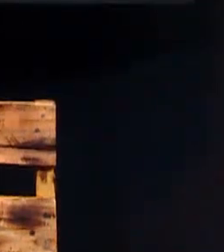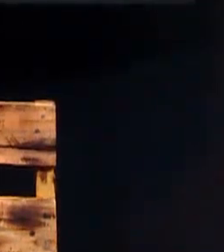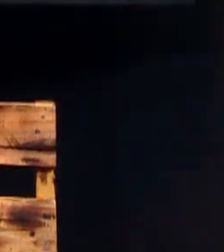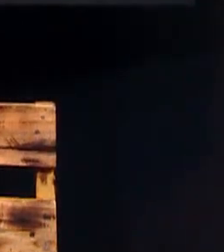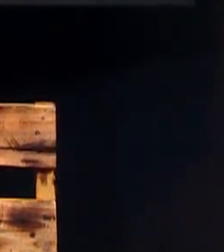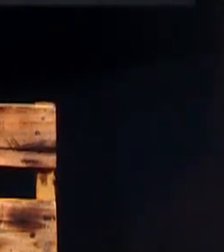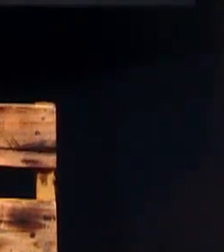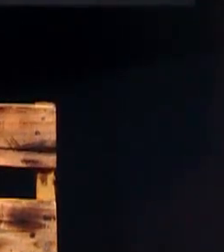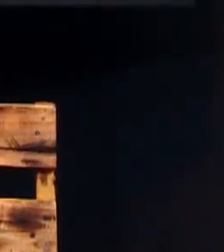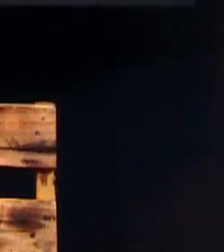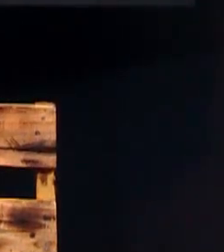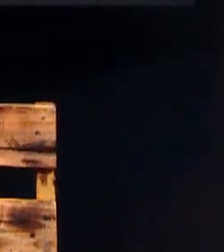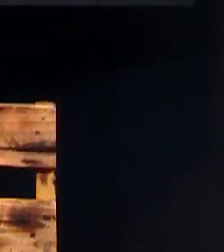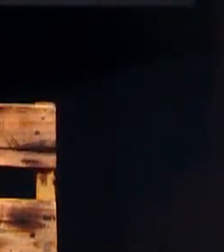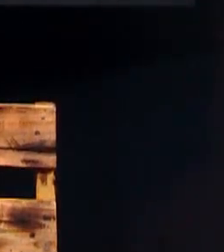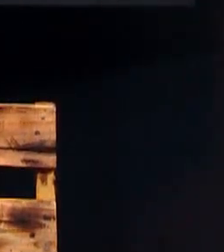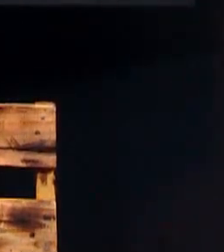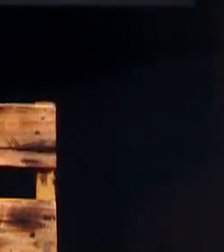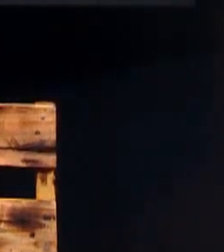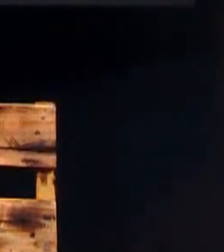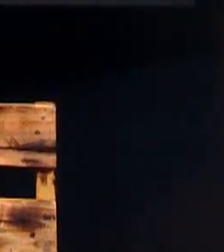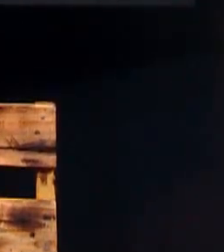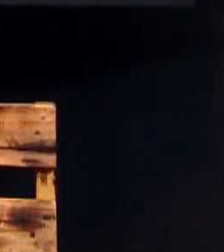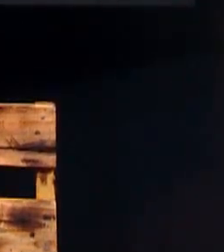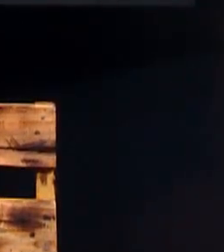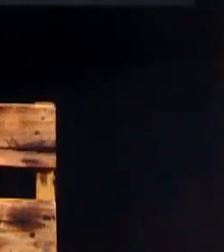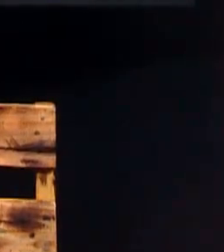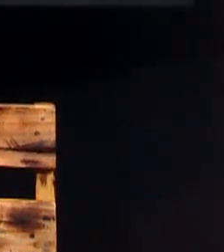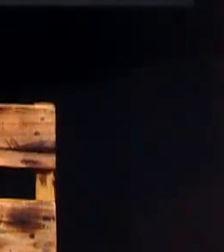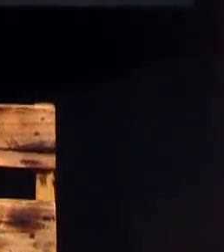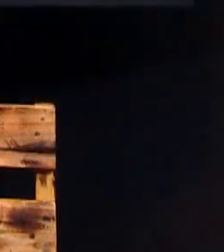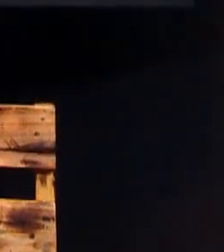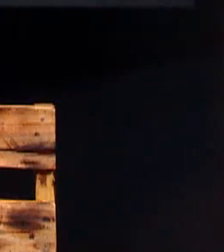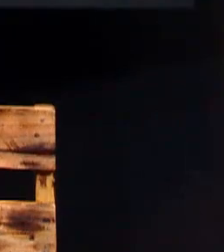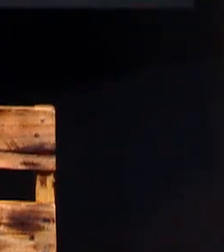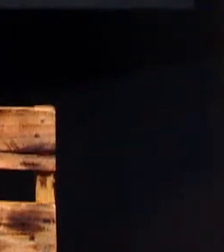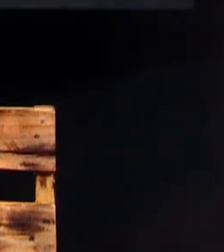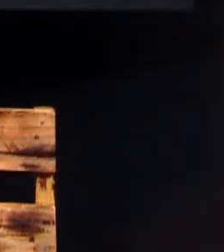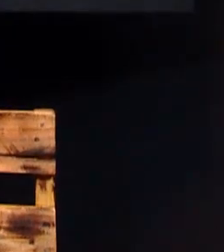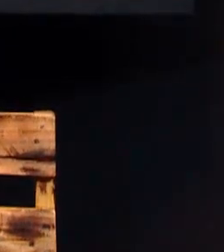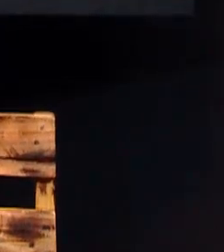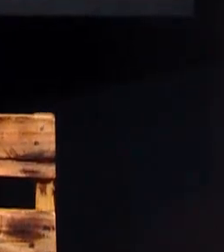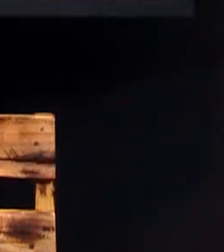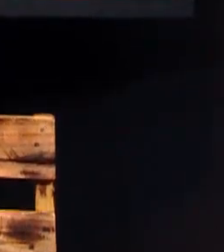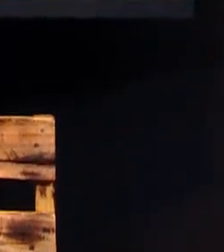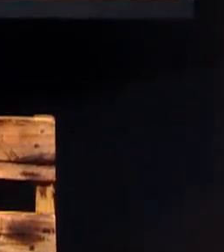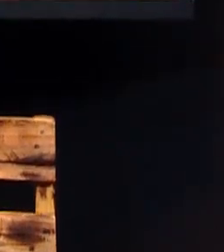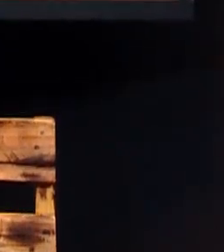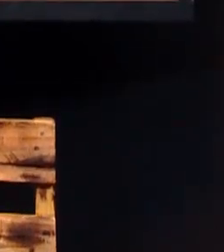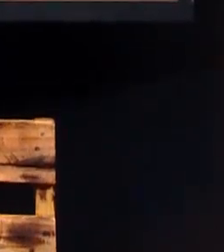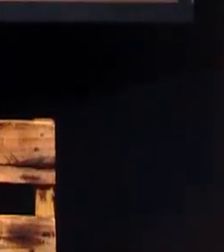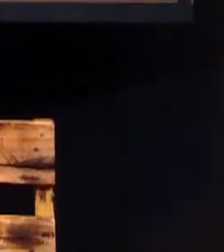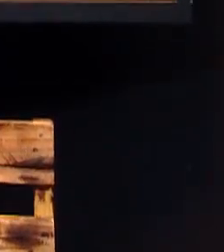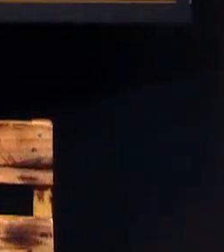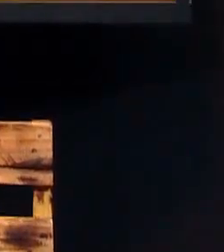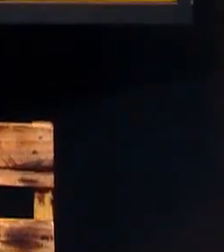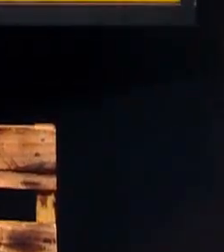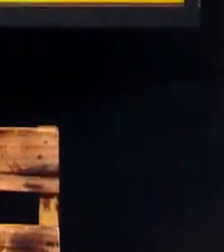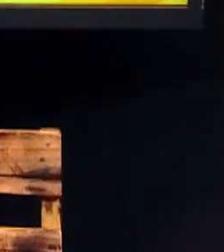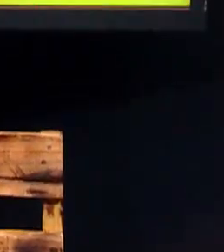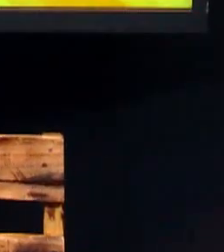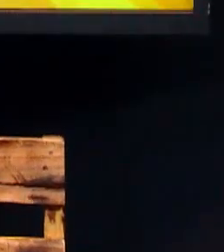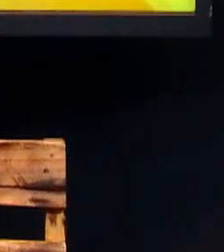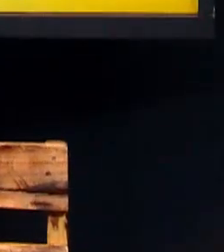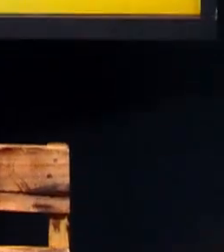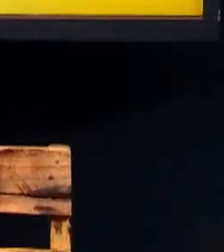hermosa Matilde arrancamos Entonces el programa ahora con un contacto zoom que ya está completamente listo porque saben que nos vamos